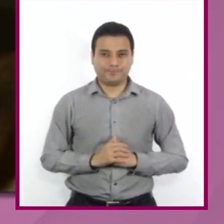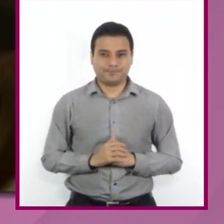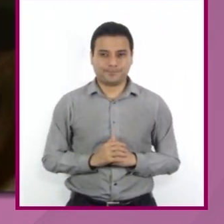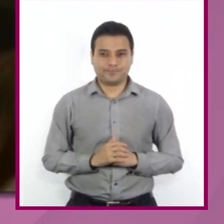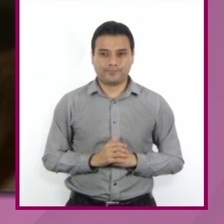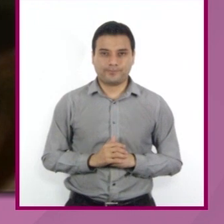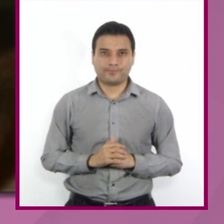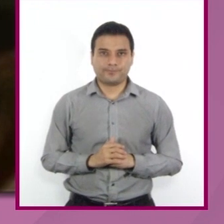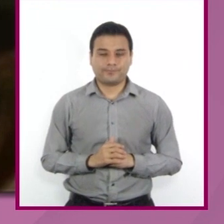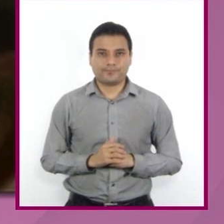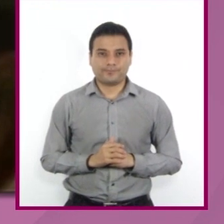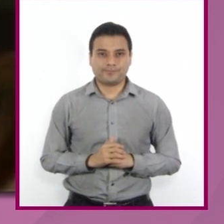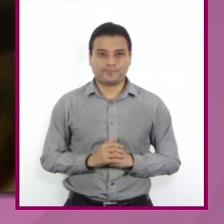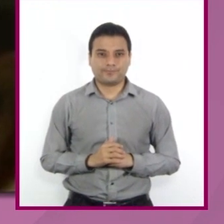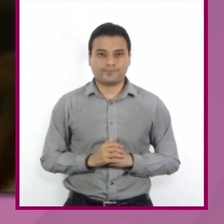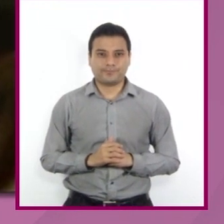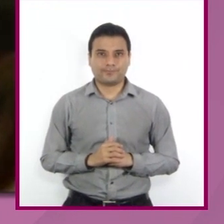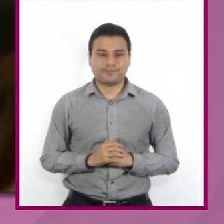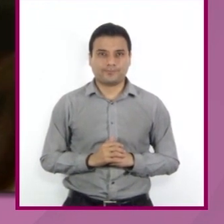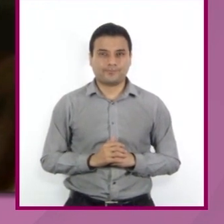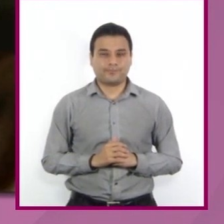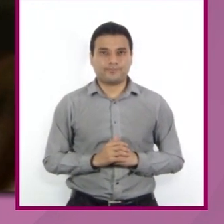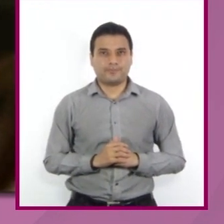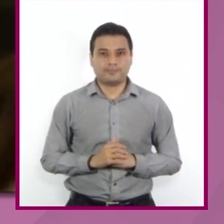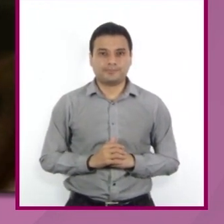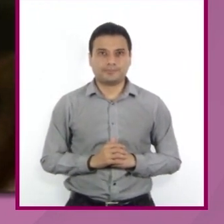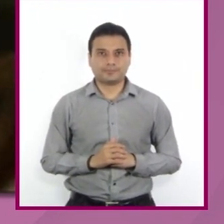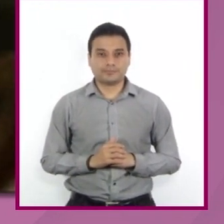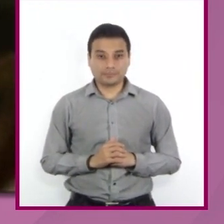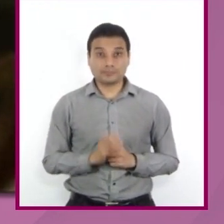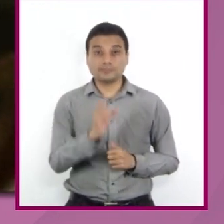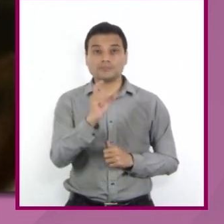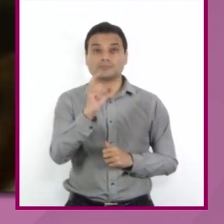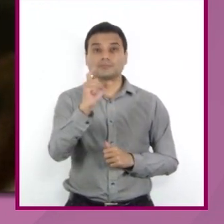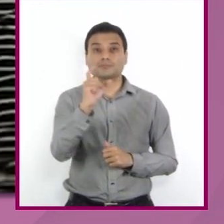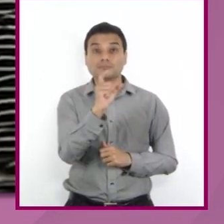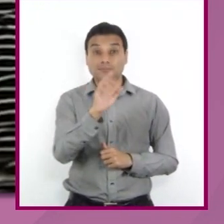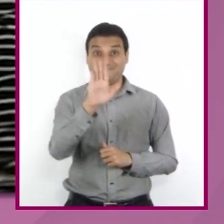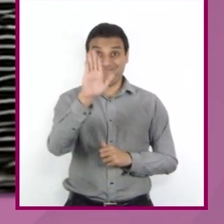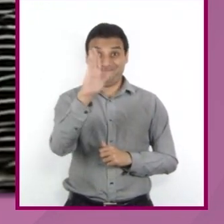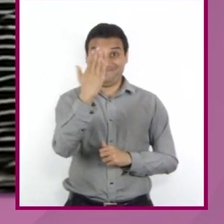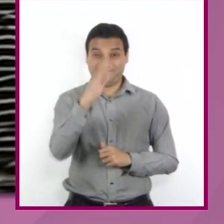dibujar. Cuando te estás observando, imaginar que puedes